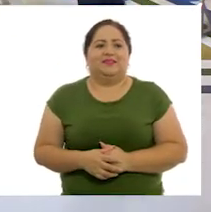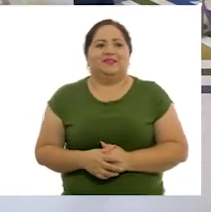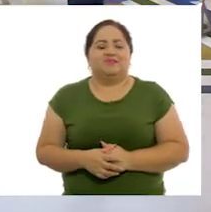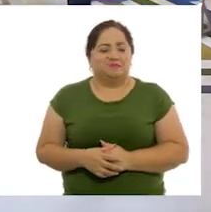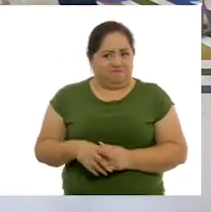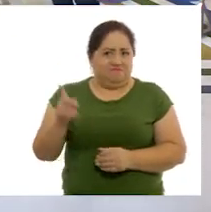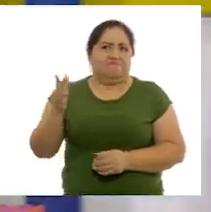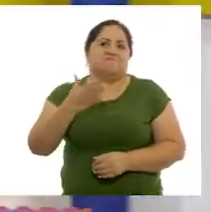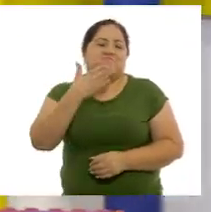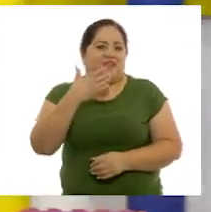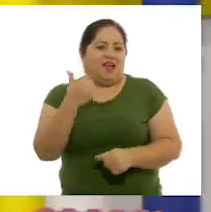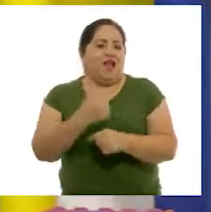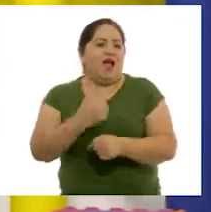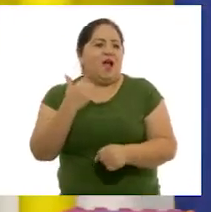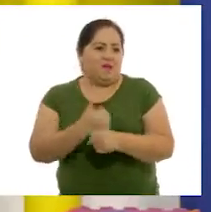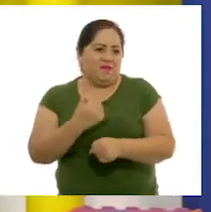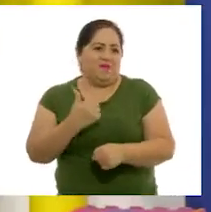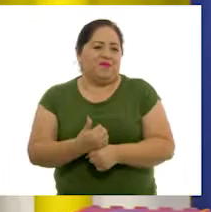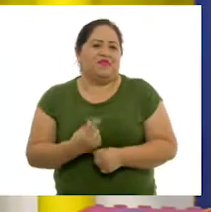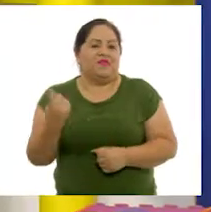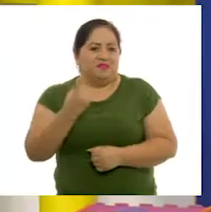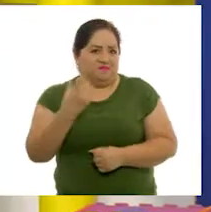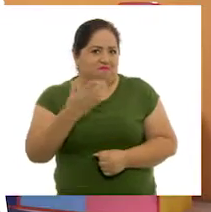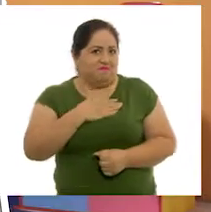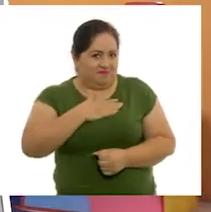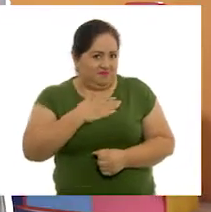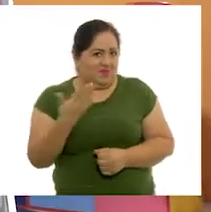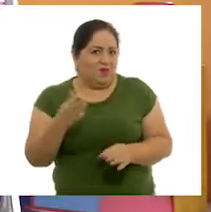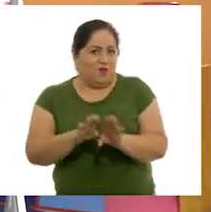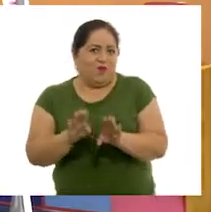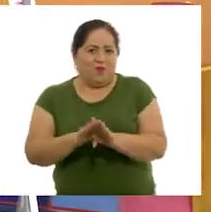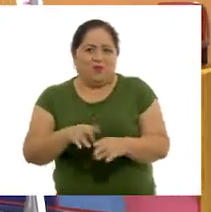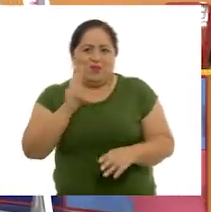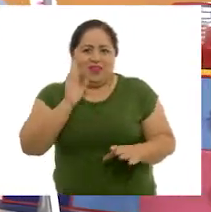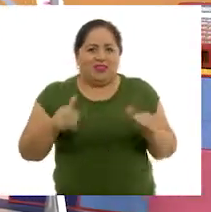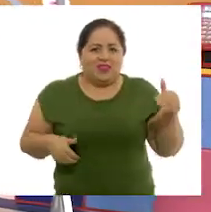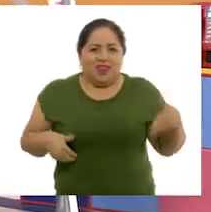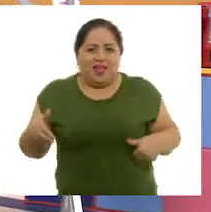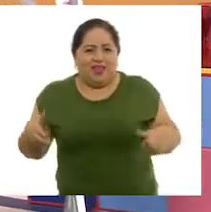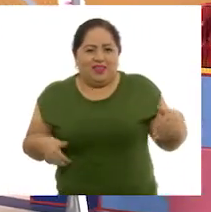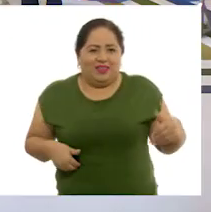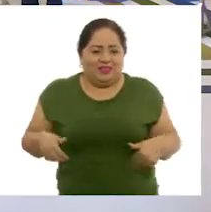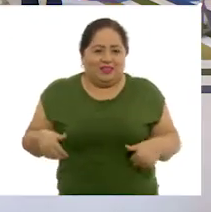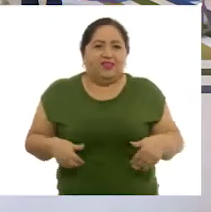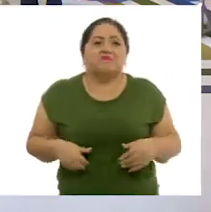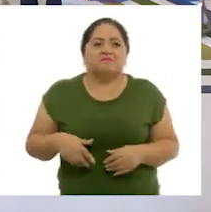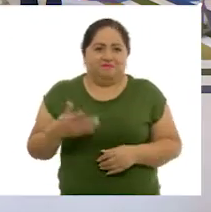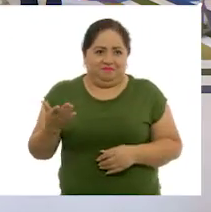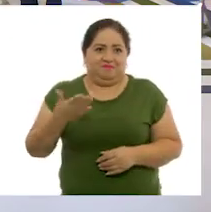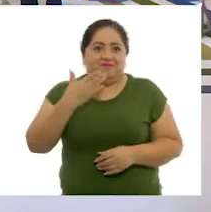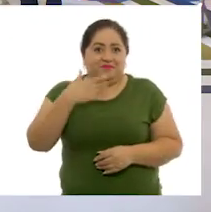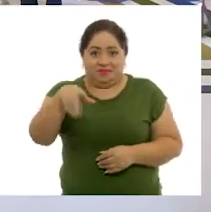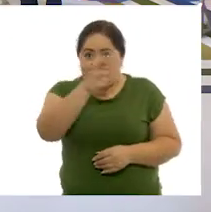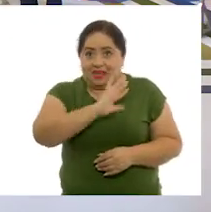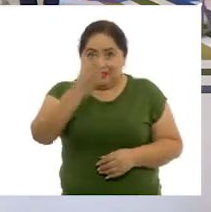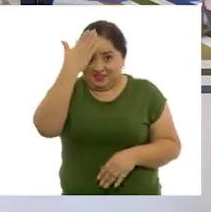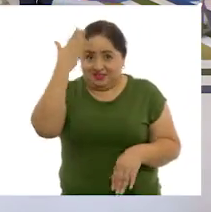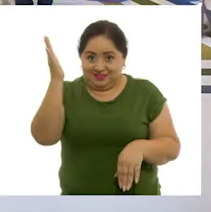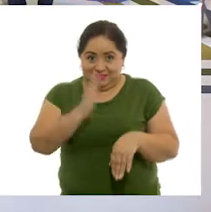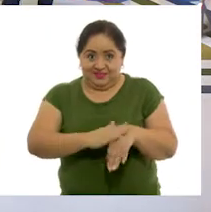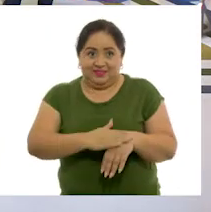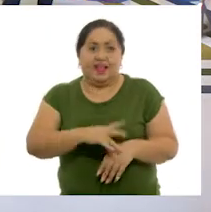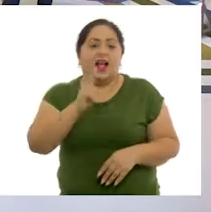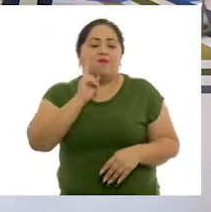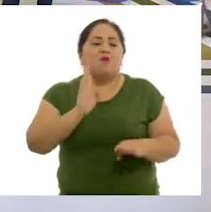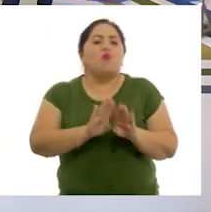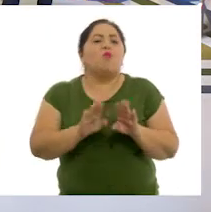ahora? Muy divertido. Qué bonito. ¿Qué te parece? ¿Qué lo hacemos como la obra de teatro? Ah, muy bien. ¿Se lo aprendieron niñas y niños? ¿Les gustaría hacerlo